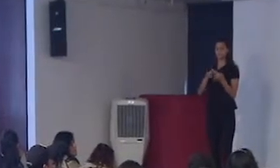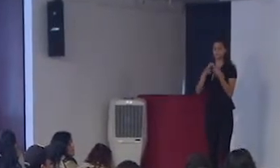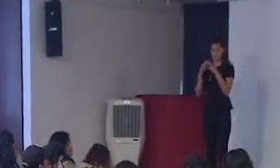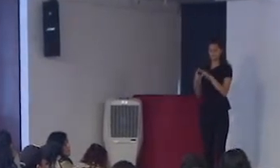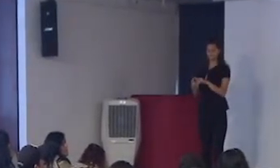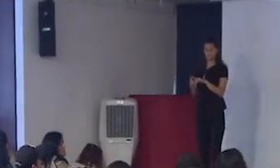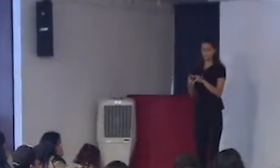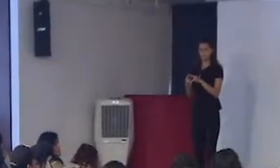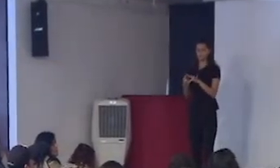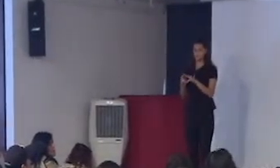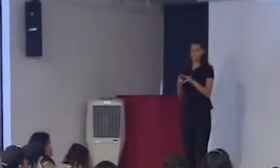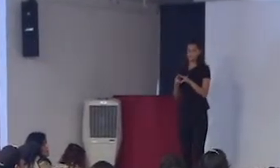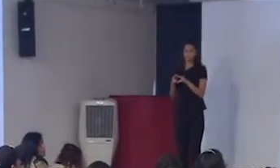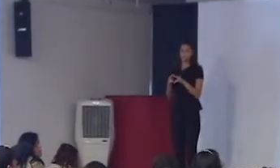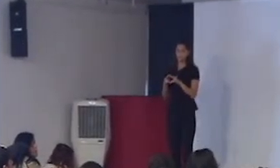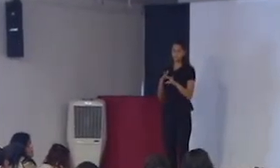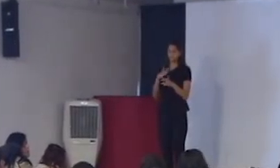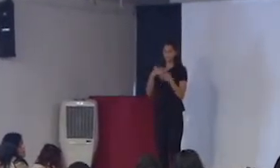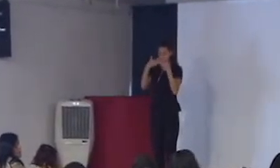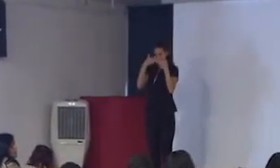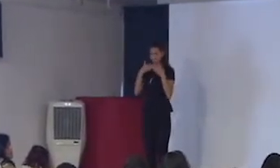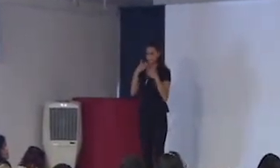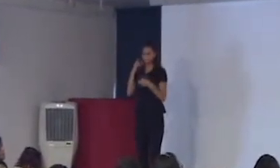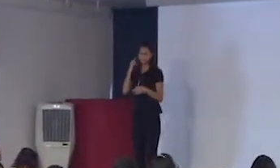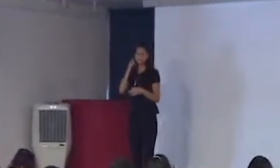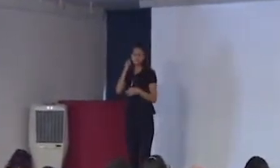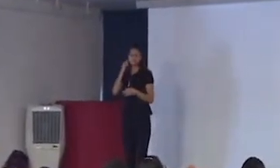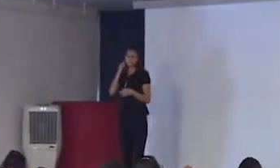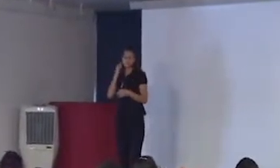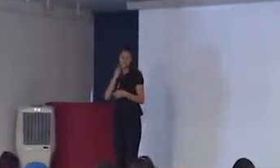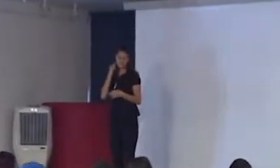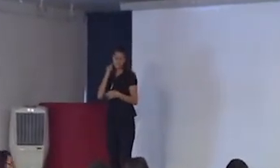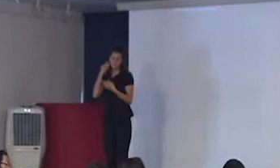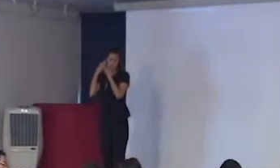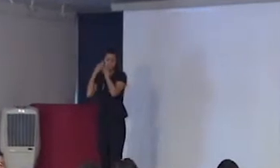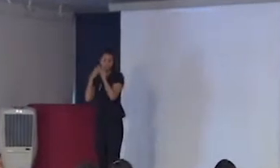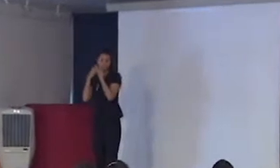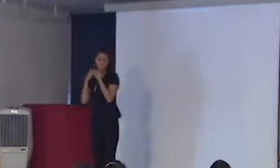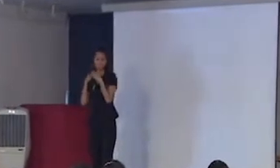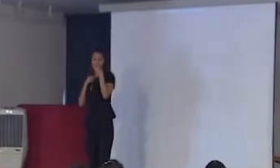el caso de la administración, como hay